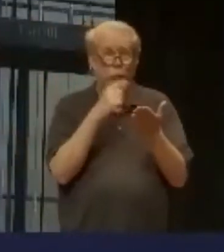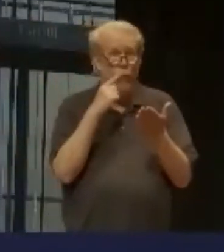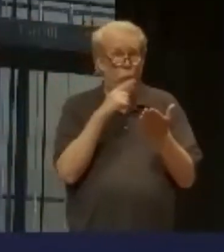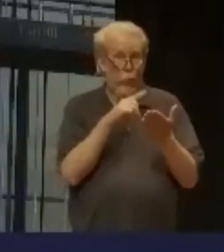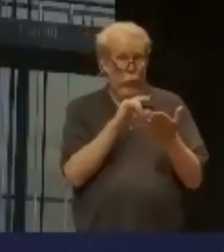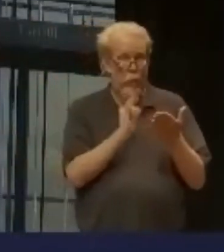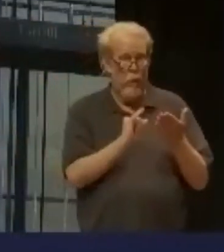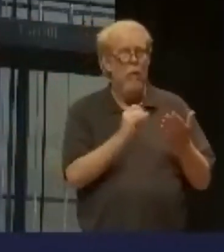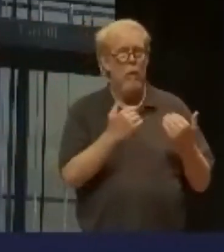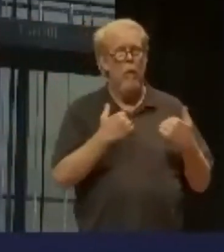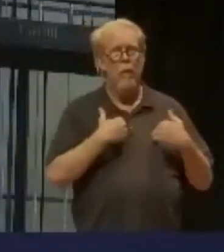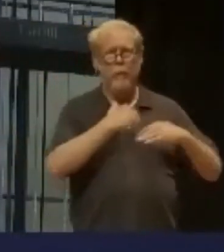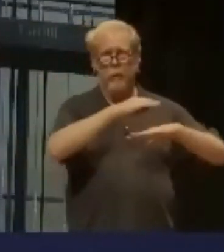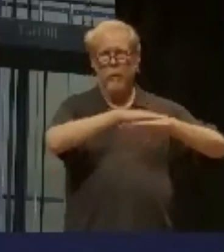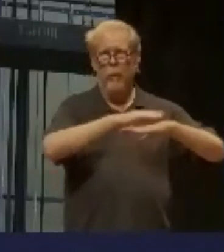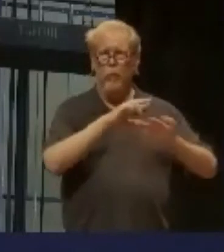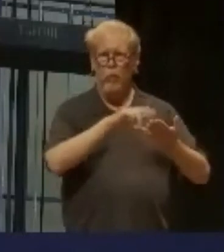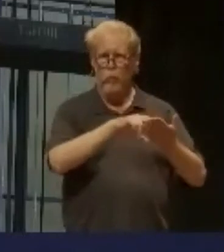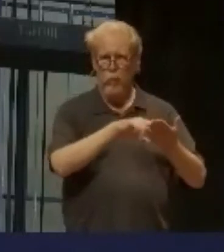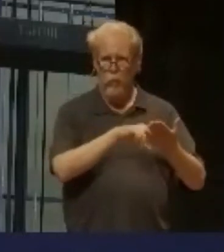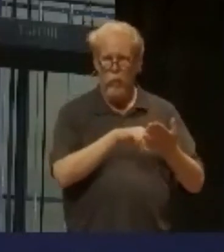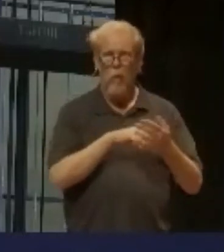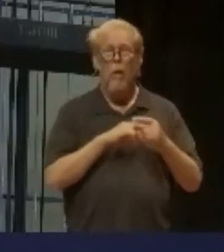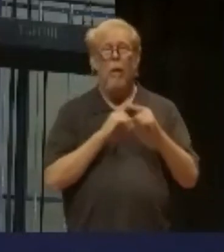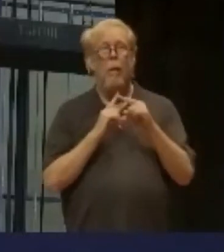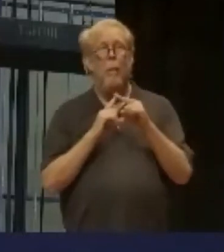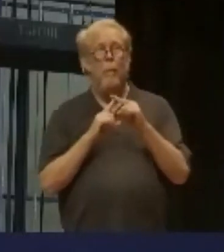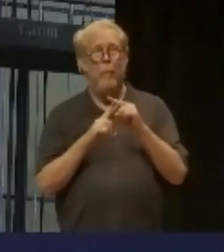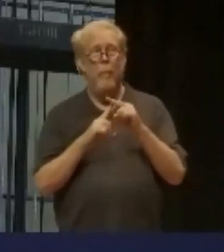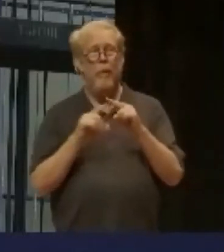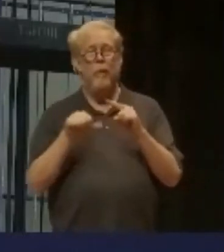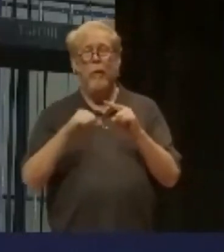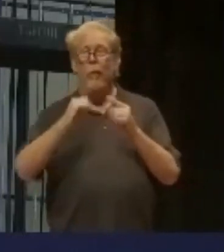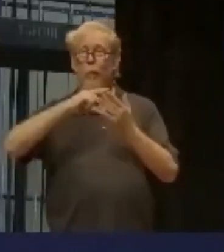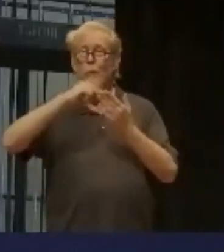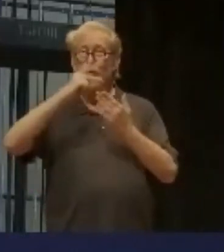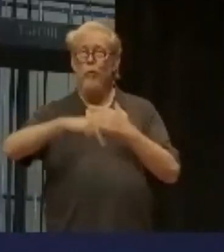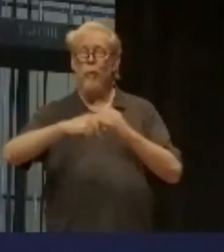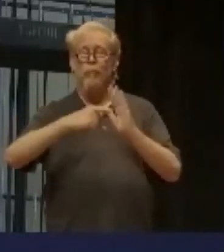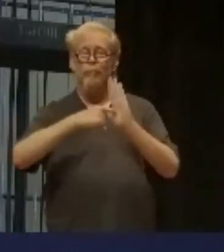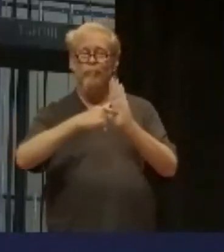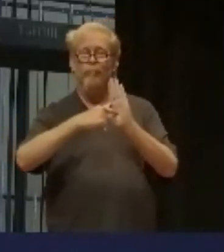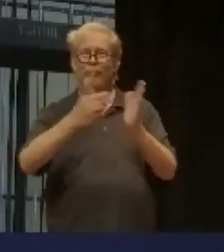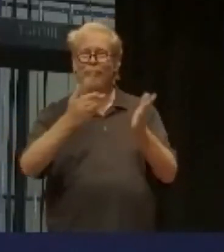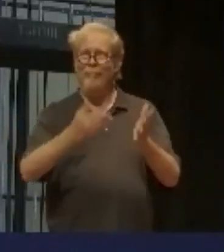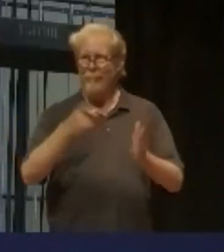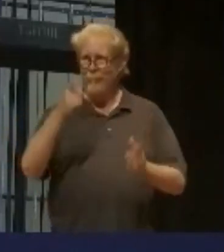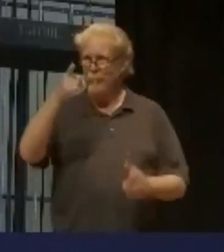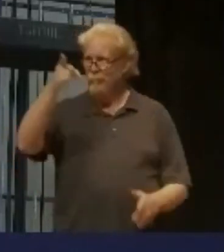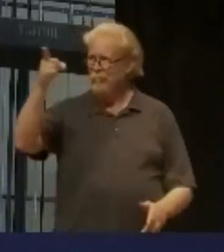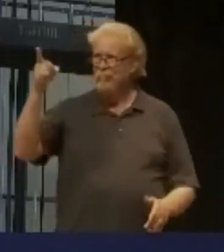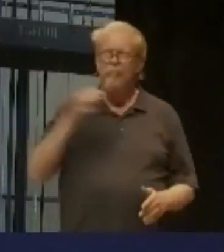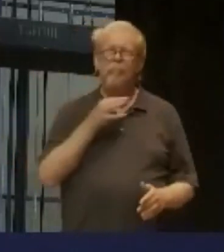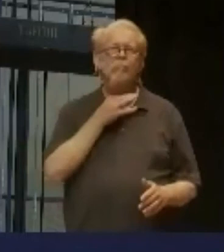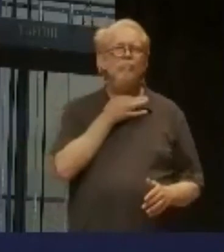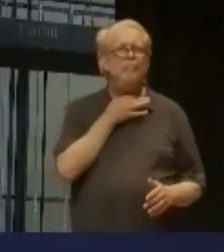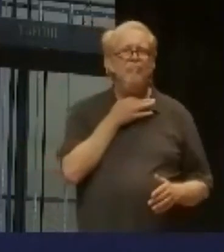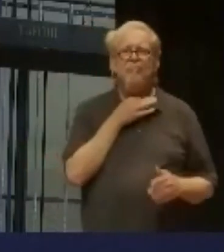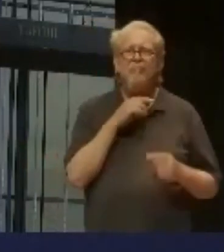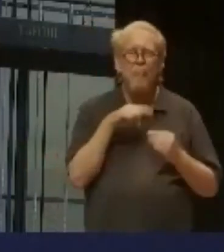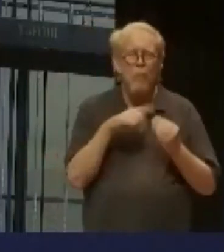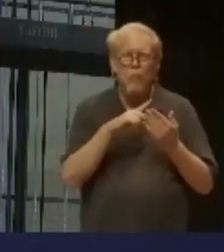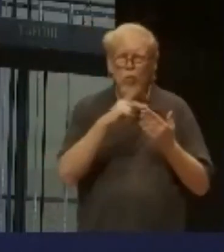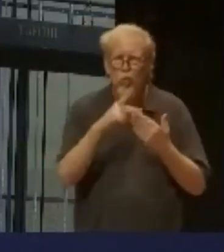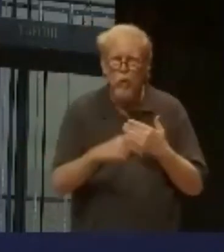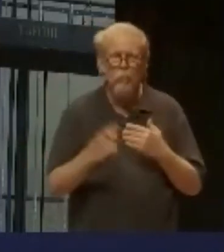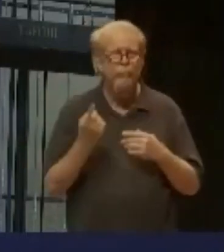Burbank. Tenemos una tabla de inscripción allá afuera. Y los programas CAPE también están representados. Si quieren saber un poquito